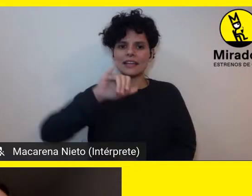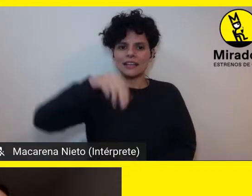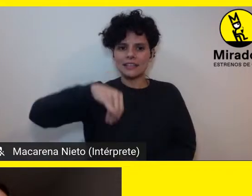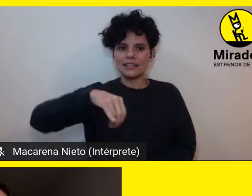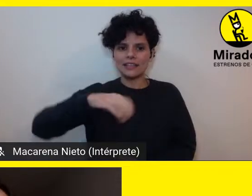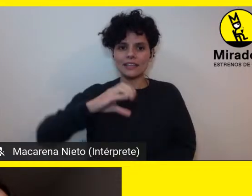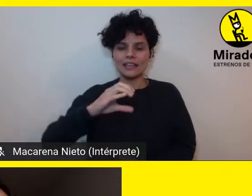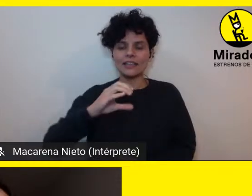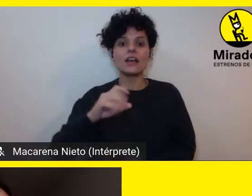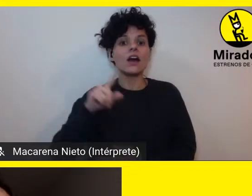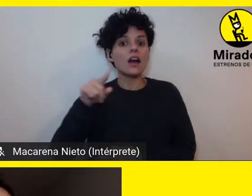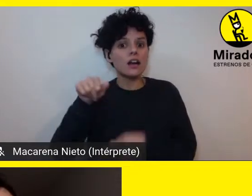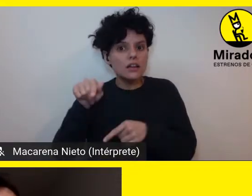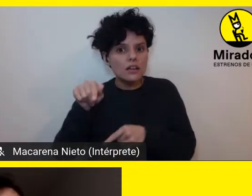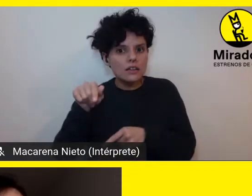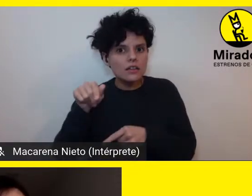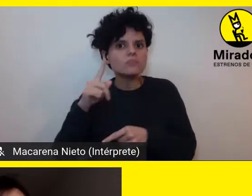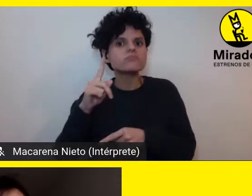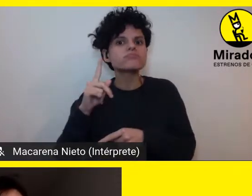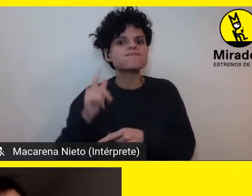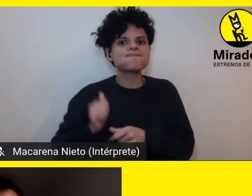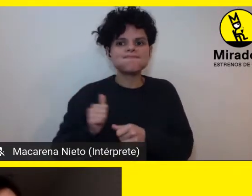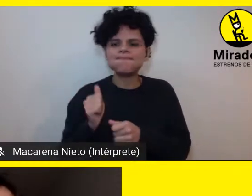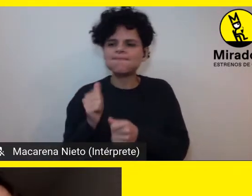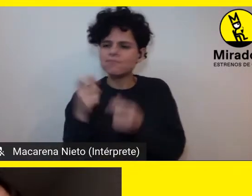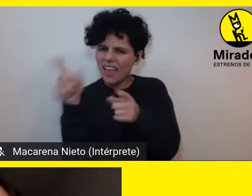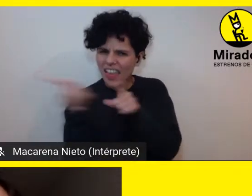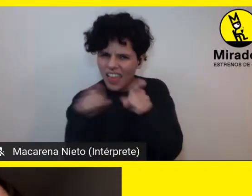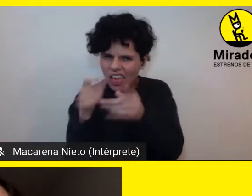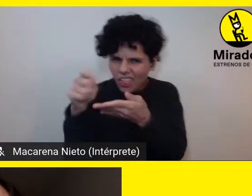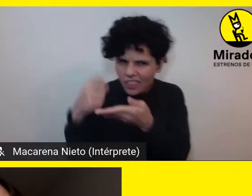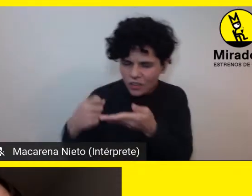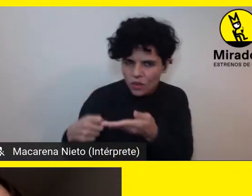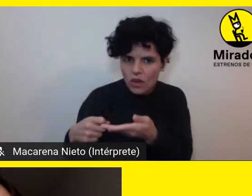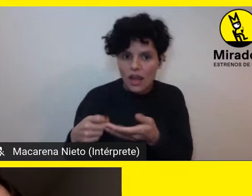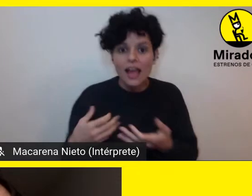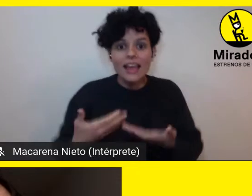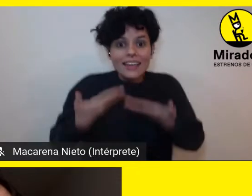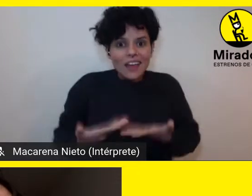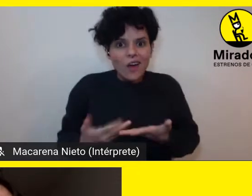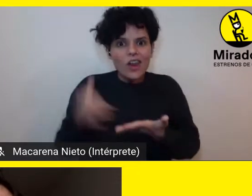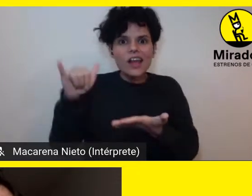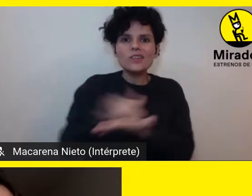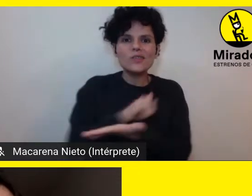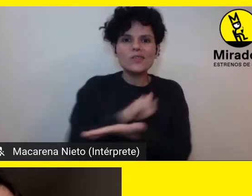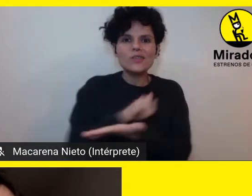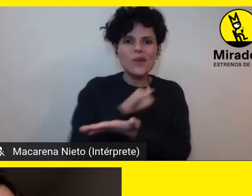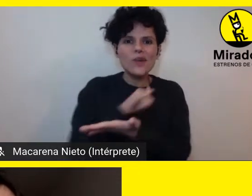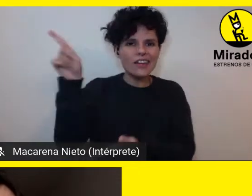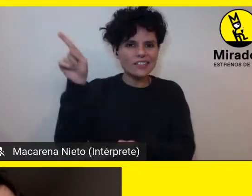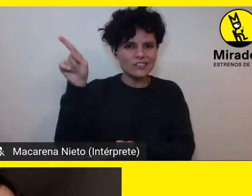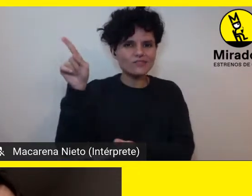York. Así que le agradecemos muchísimo que desde Nueva York esté acompañándonos y también